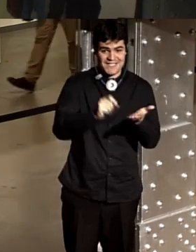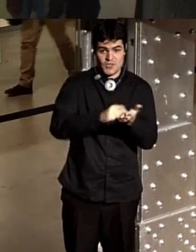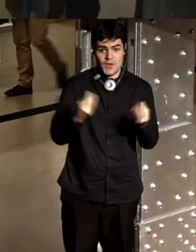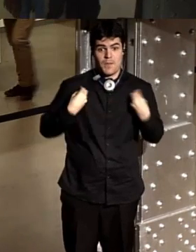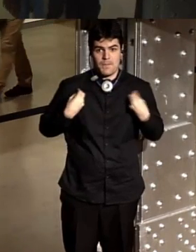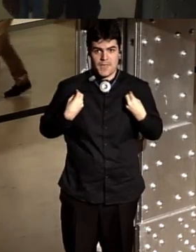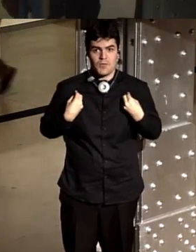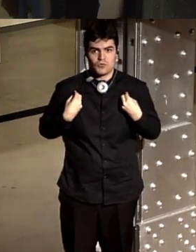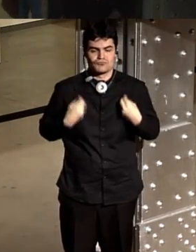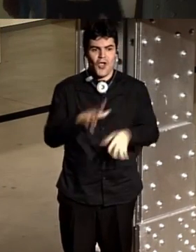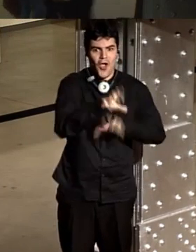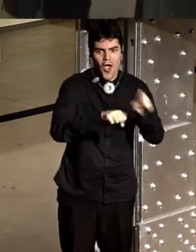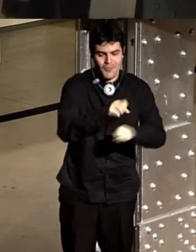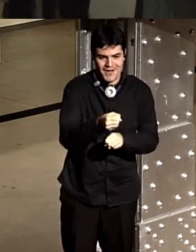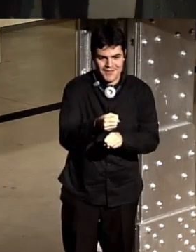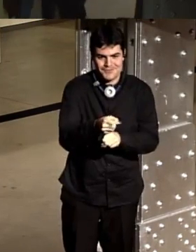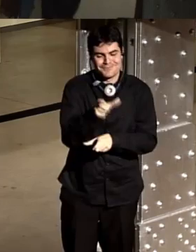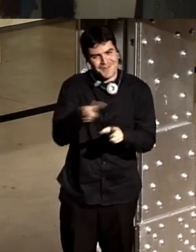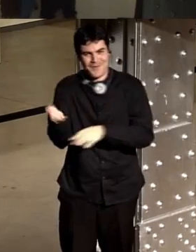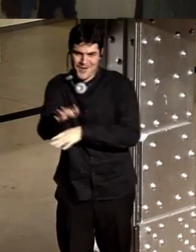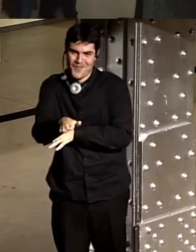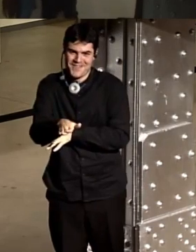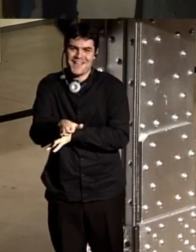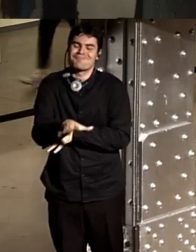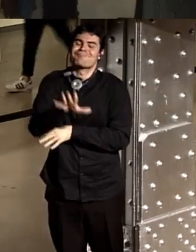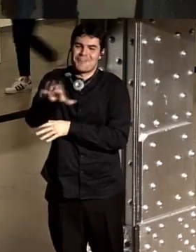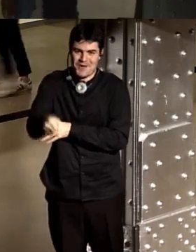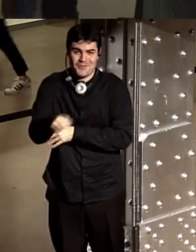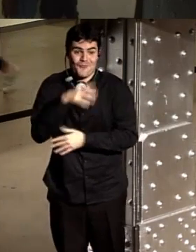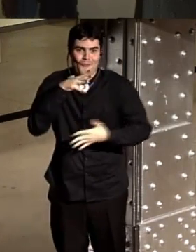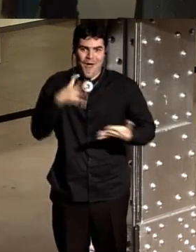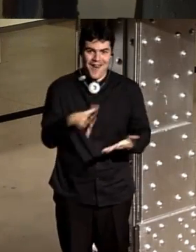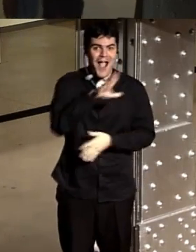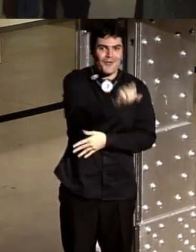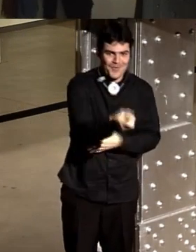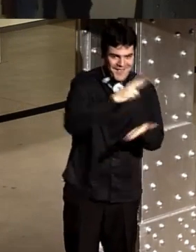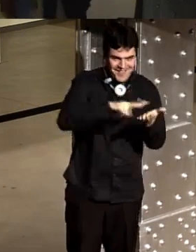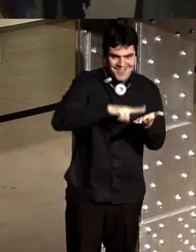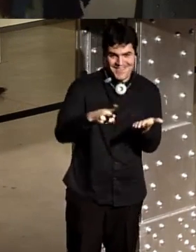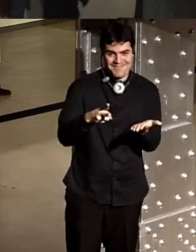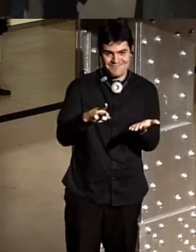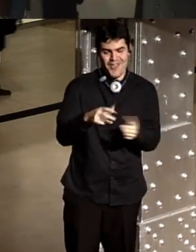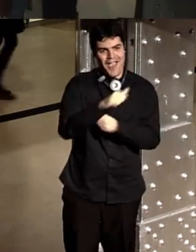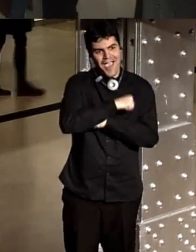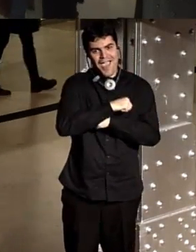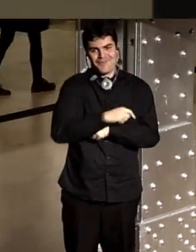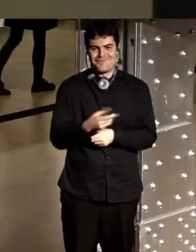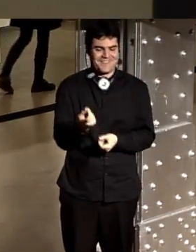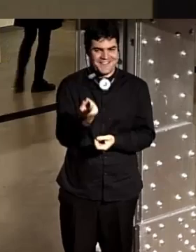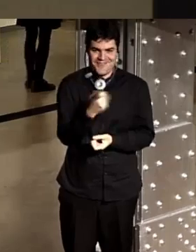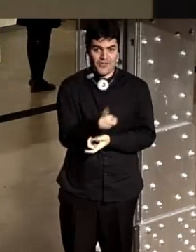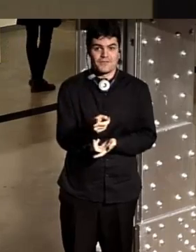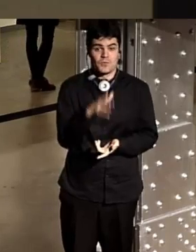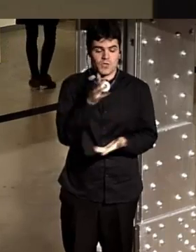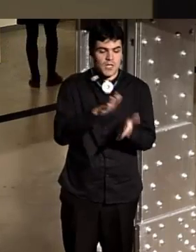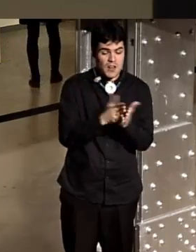muertos leérselo. Aquí lo que podéis hacer es comprarlo y leerlo, porque no hay que esperar tanto. El libro es muy interesante porque es el